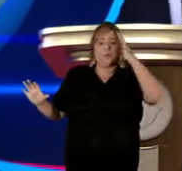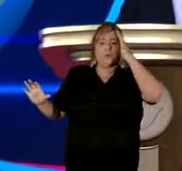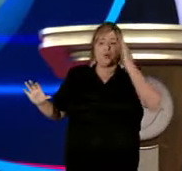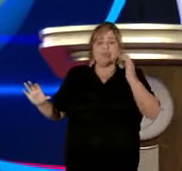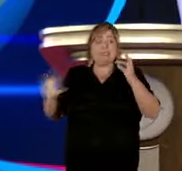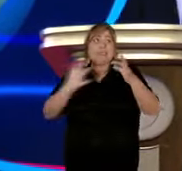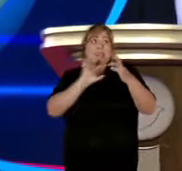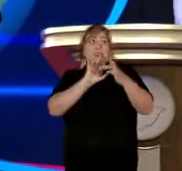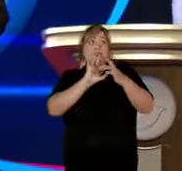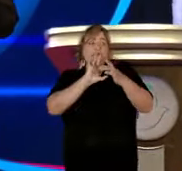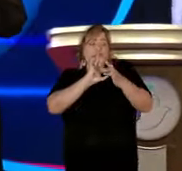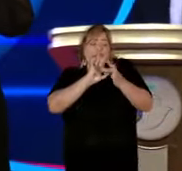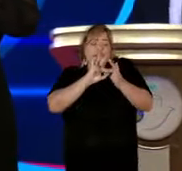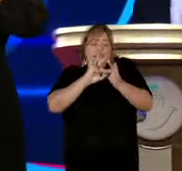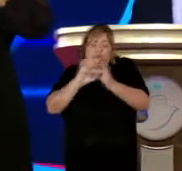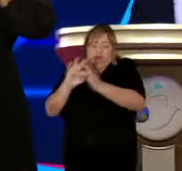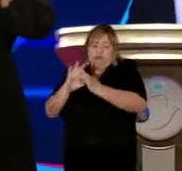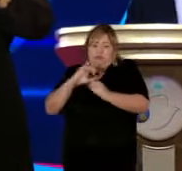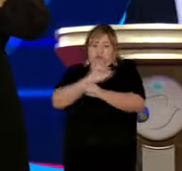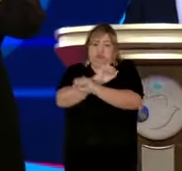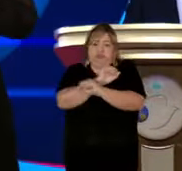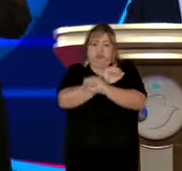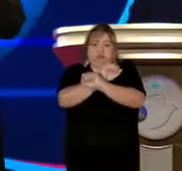atando mi